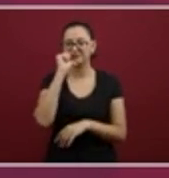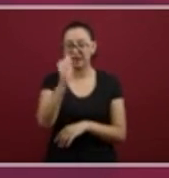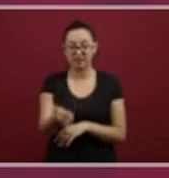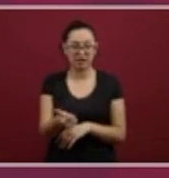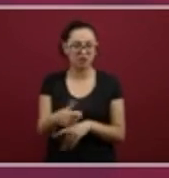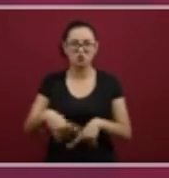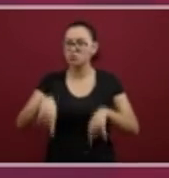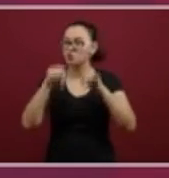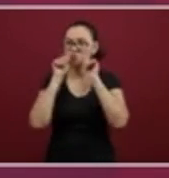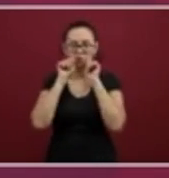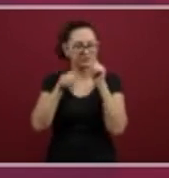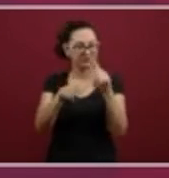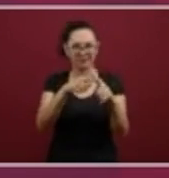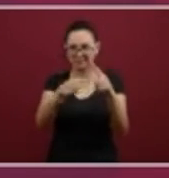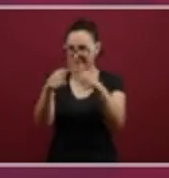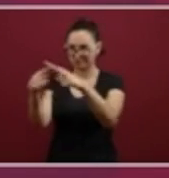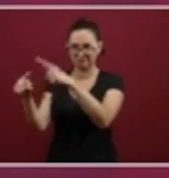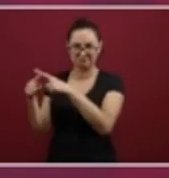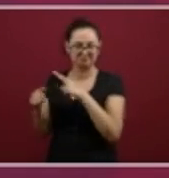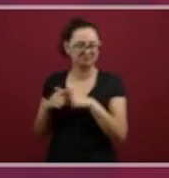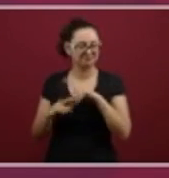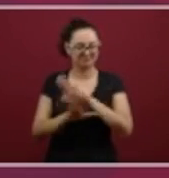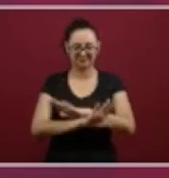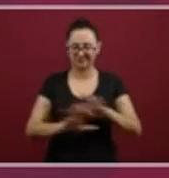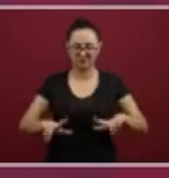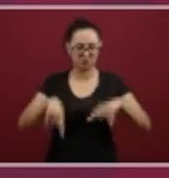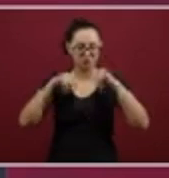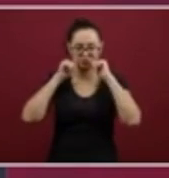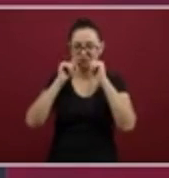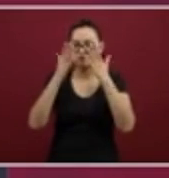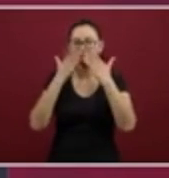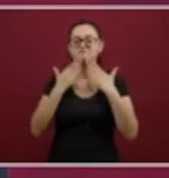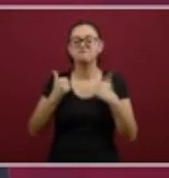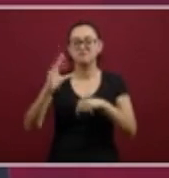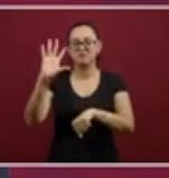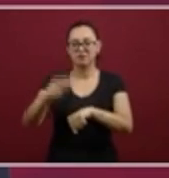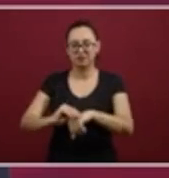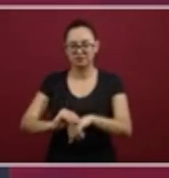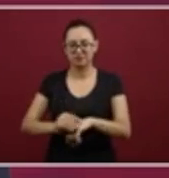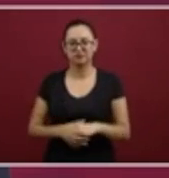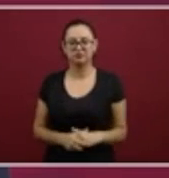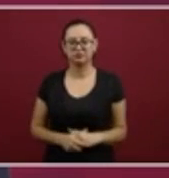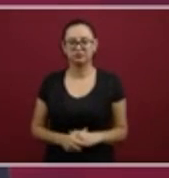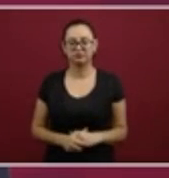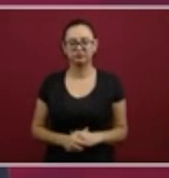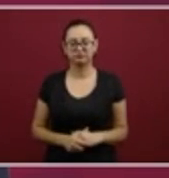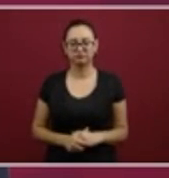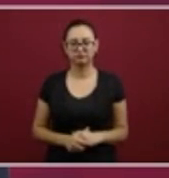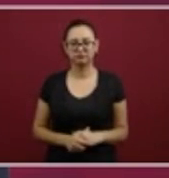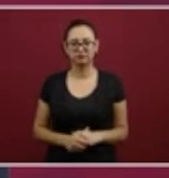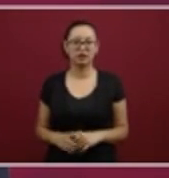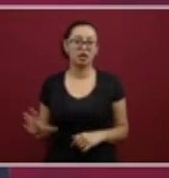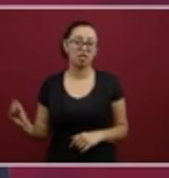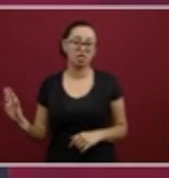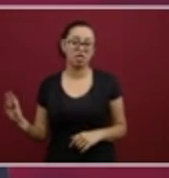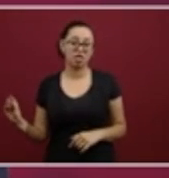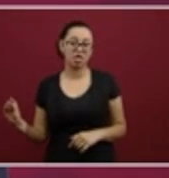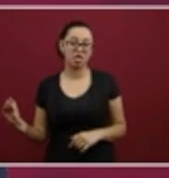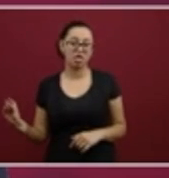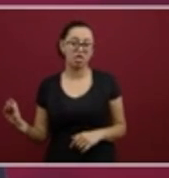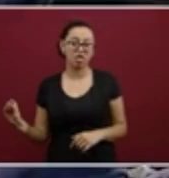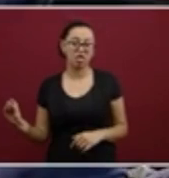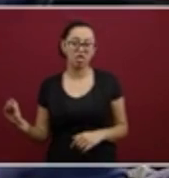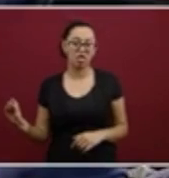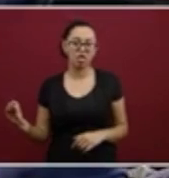nadie, trátese de quien se trate. ¿Y hasta cuándo vamos a los resultados? Porque nada más hablamos de corrupción y